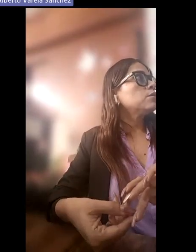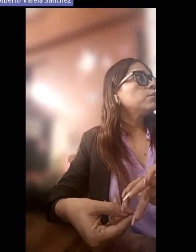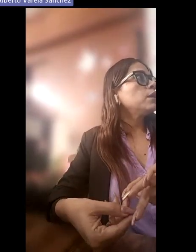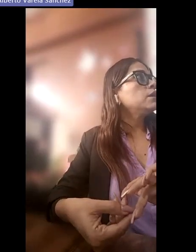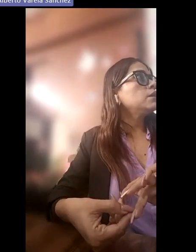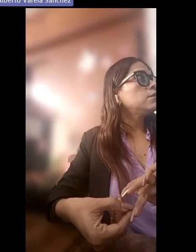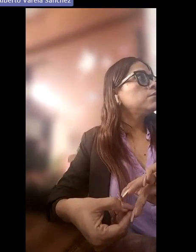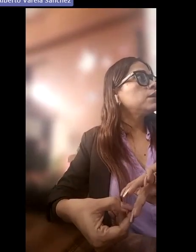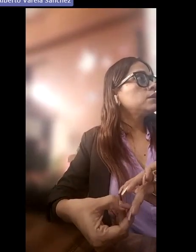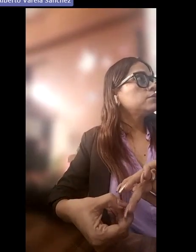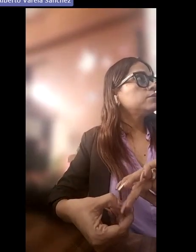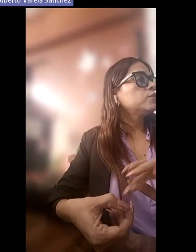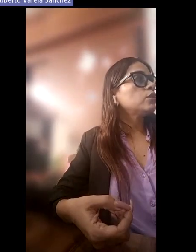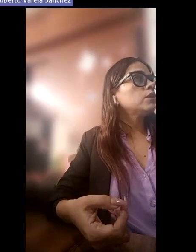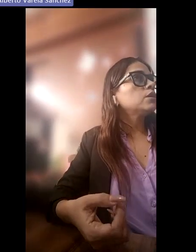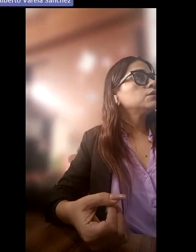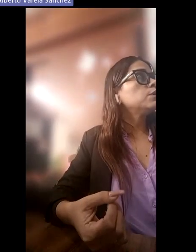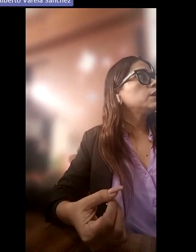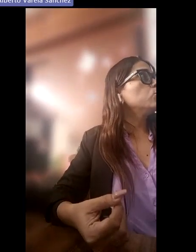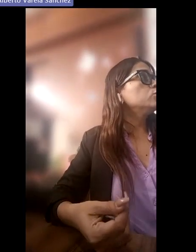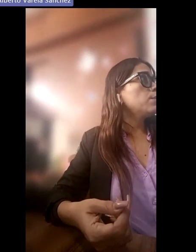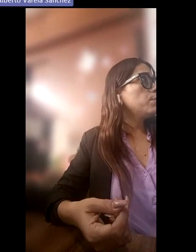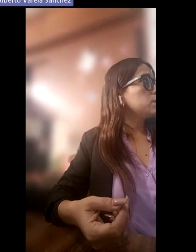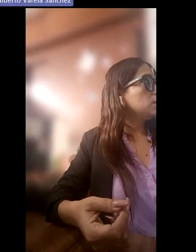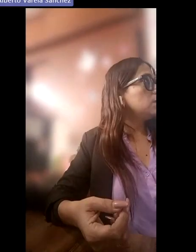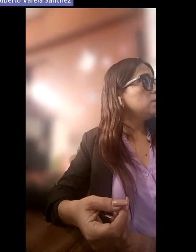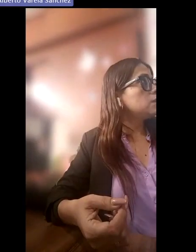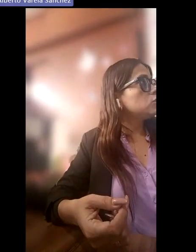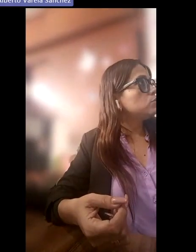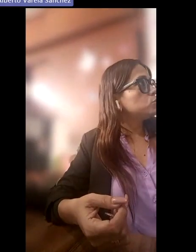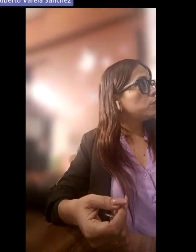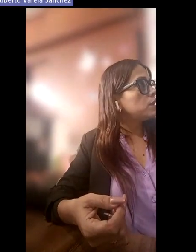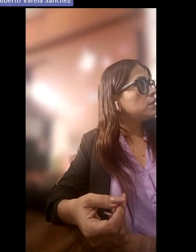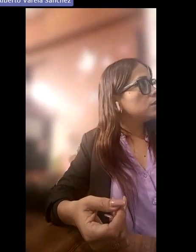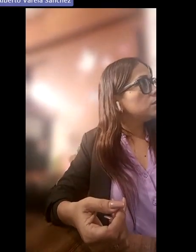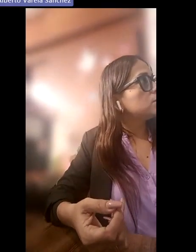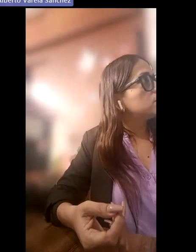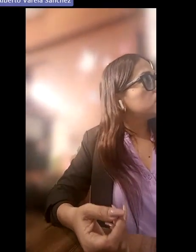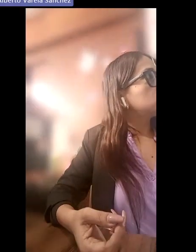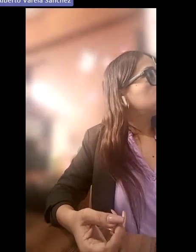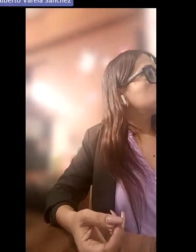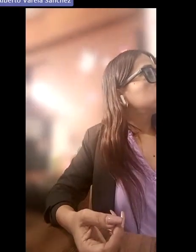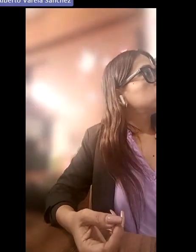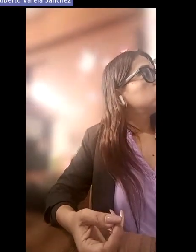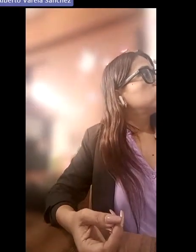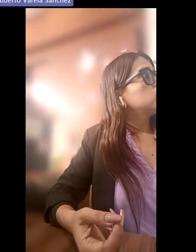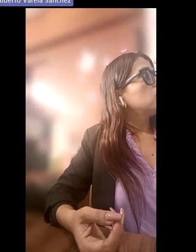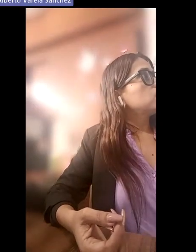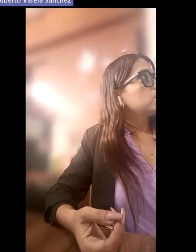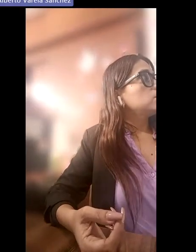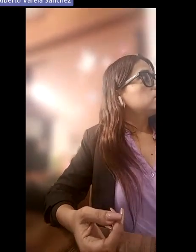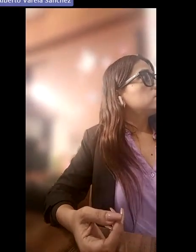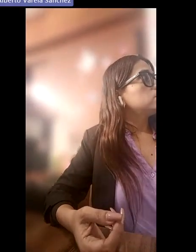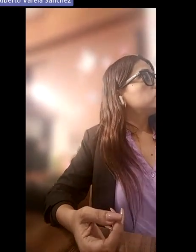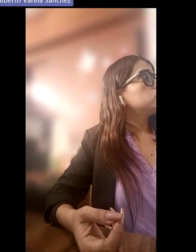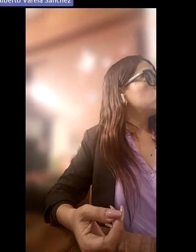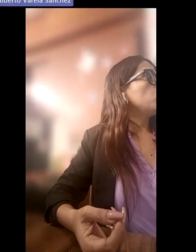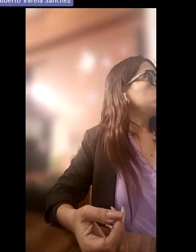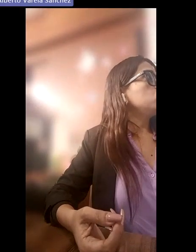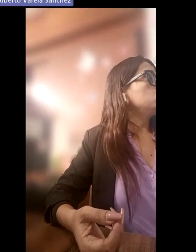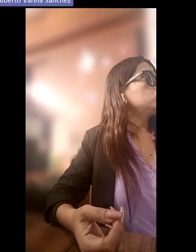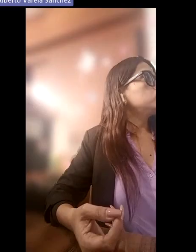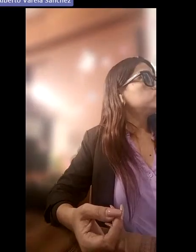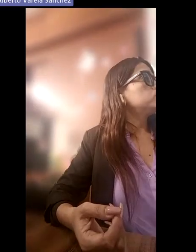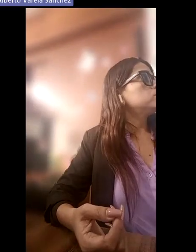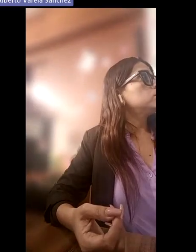qué y otro tercer por qué y otro cuarto. Entonces hay que romper el loop de las porqués y tratar de identificar si la paciente tiene algún sentimiento